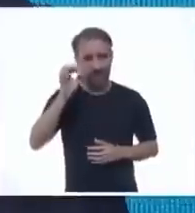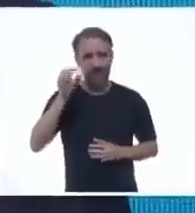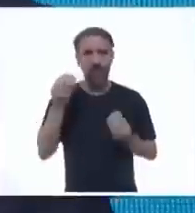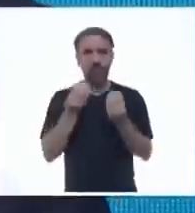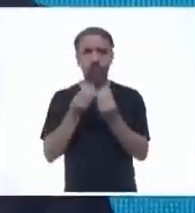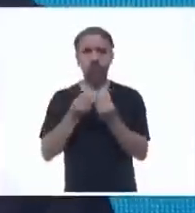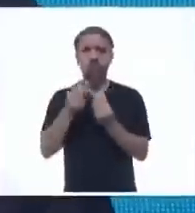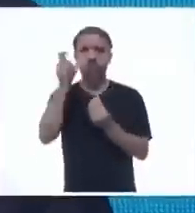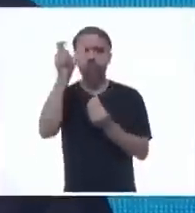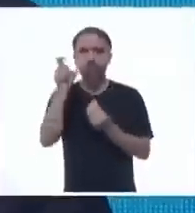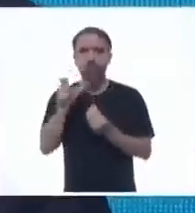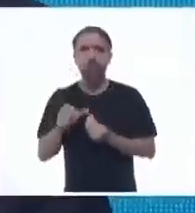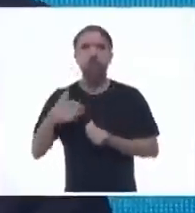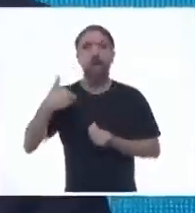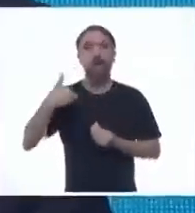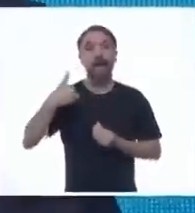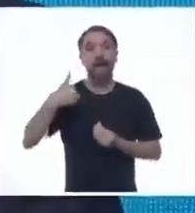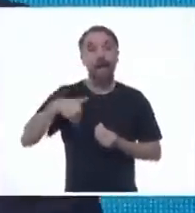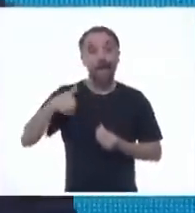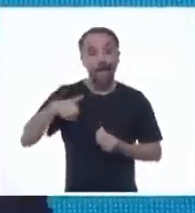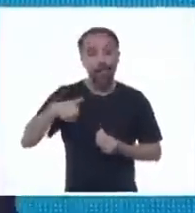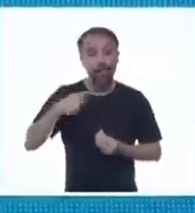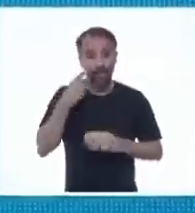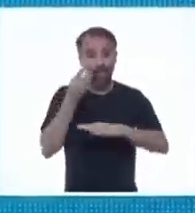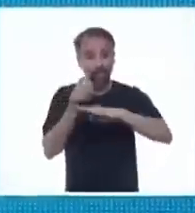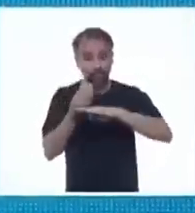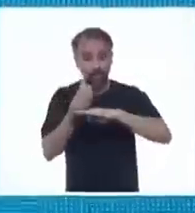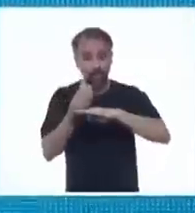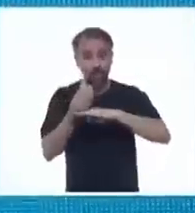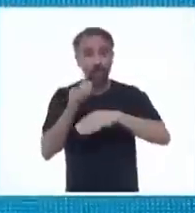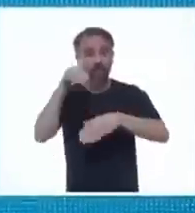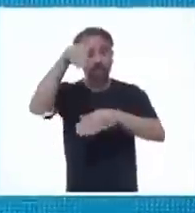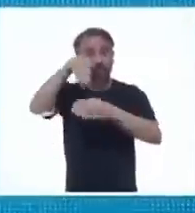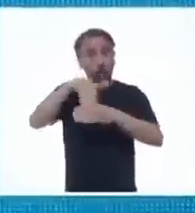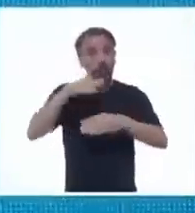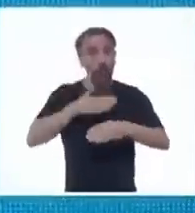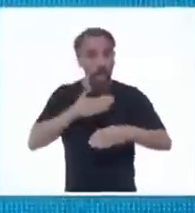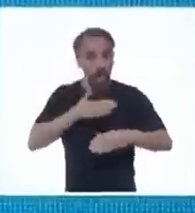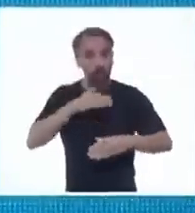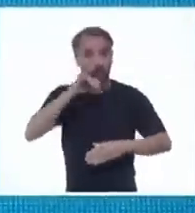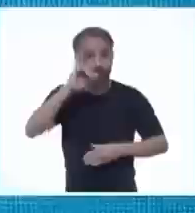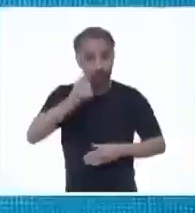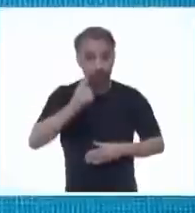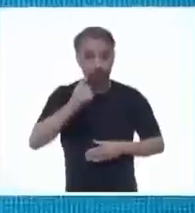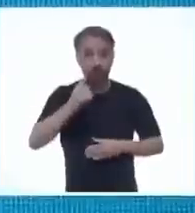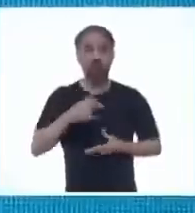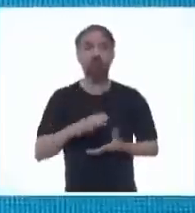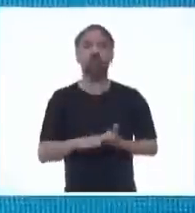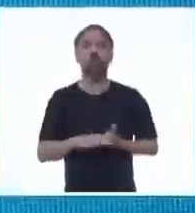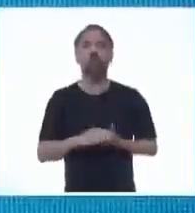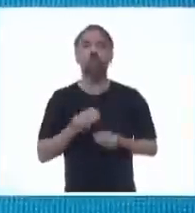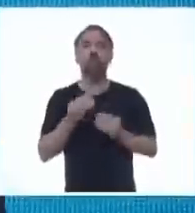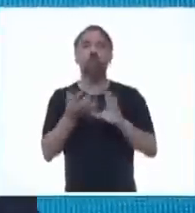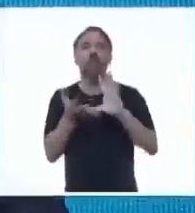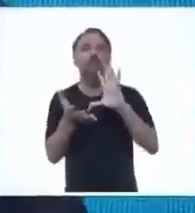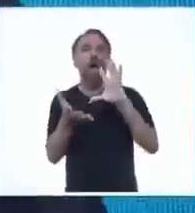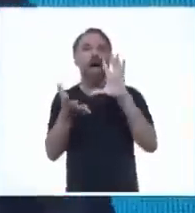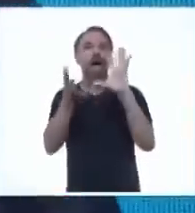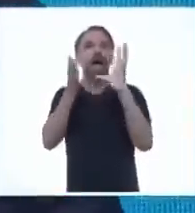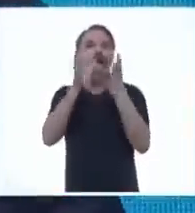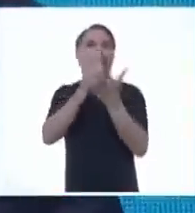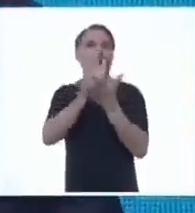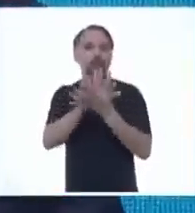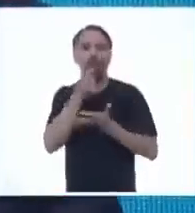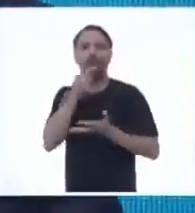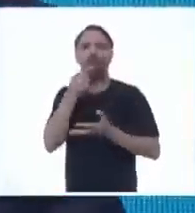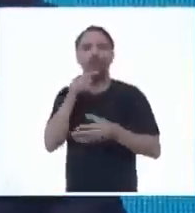y argentinas nos votaron como una forma de señalar con su voto